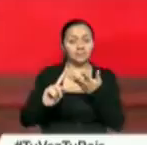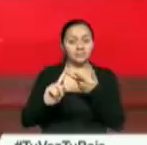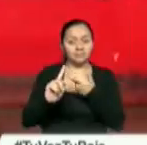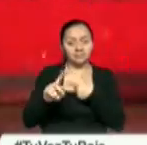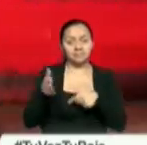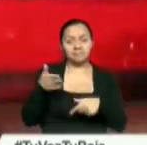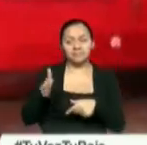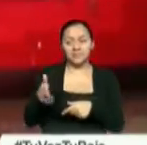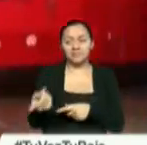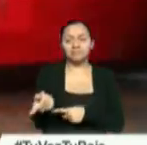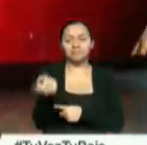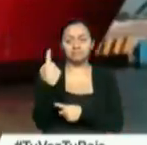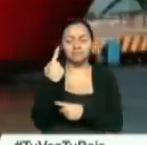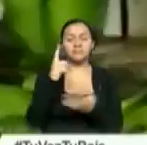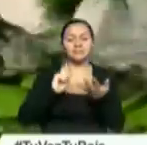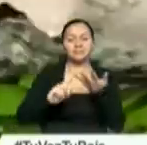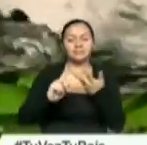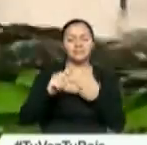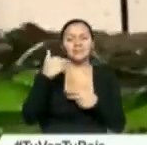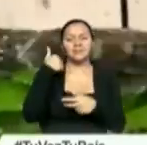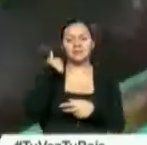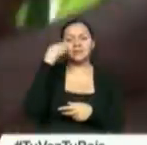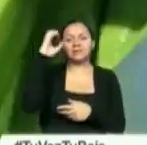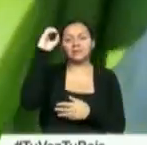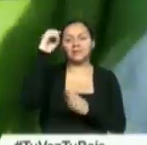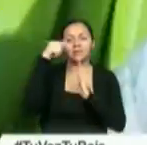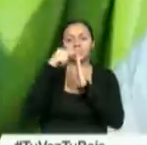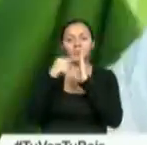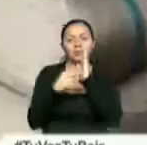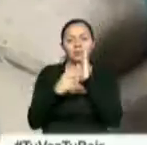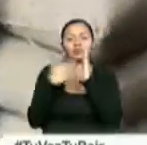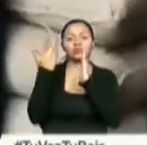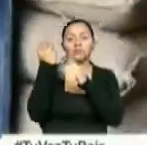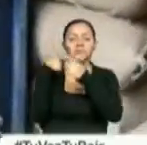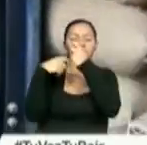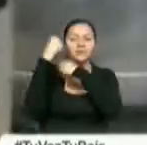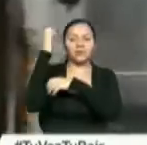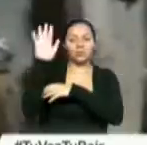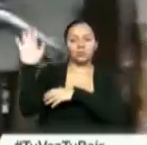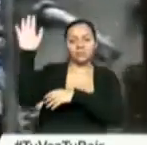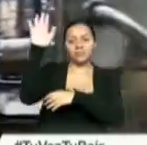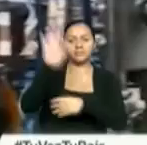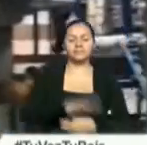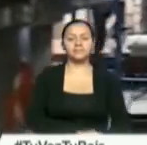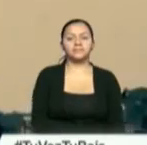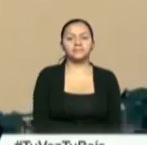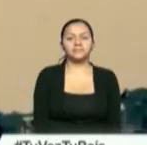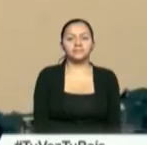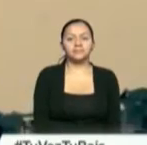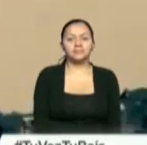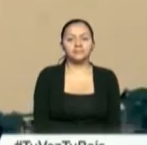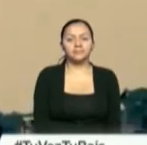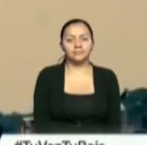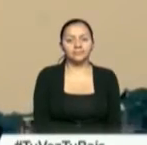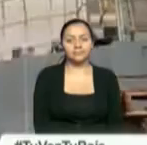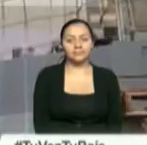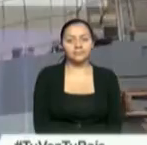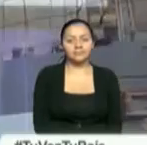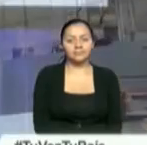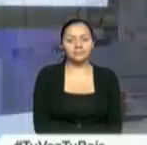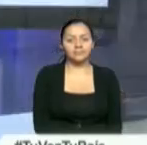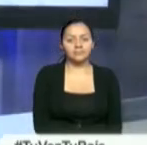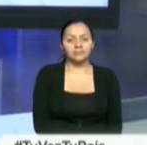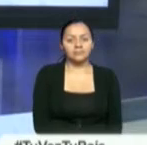ecuatorianos ingresen con cero arancel a la unión europea víctor fernando bravo noticiero ciudadano